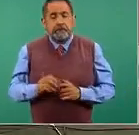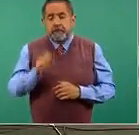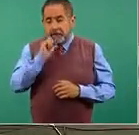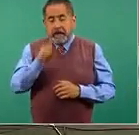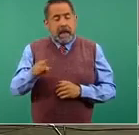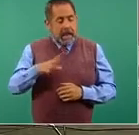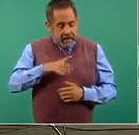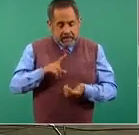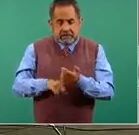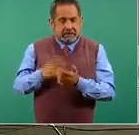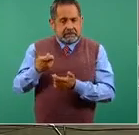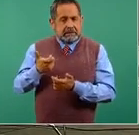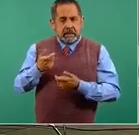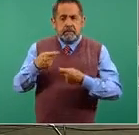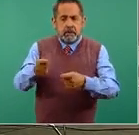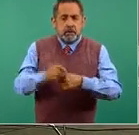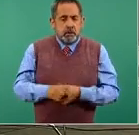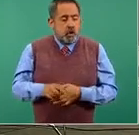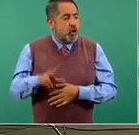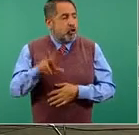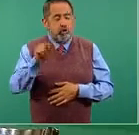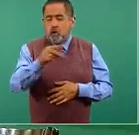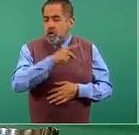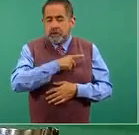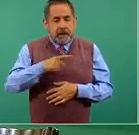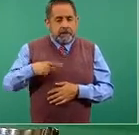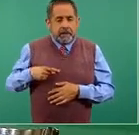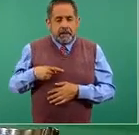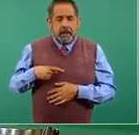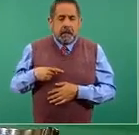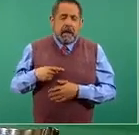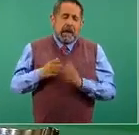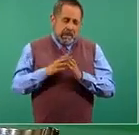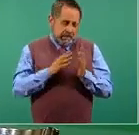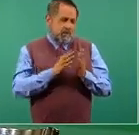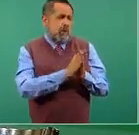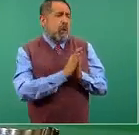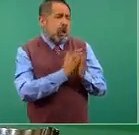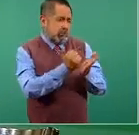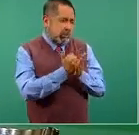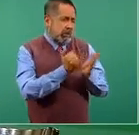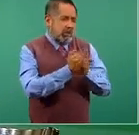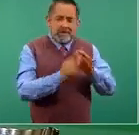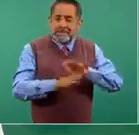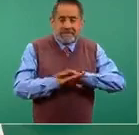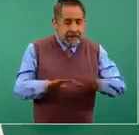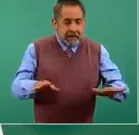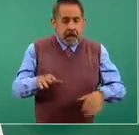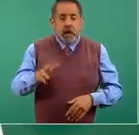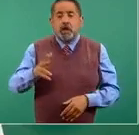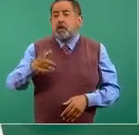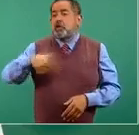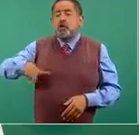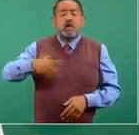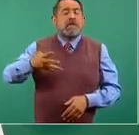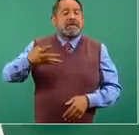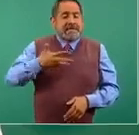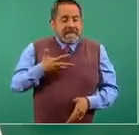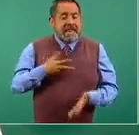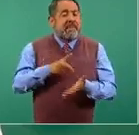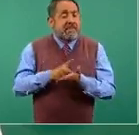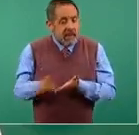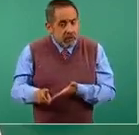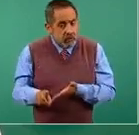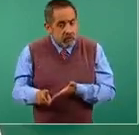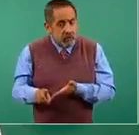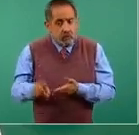ahí viene. Entonces no se le debe un favor a nadie, absolutamente. Es un derecho es un derecho, es parte del